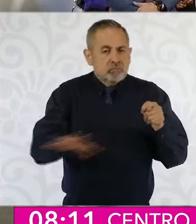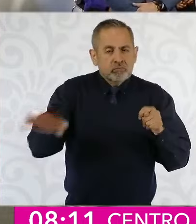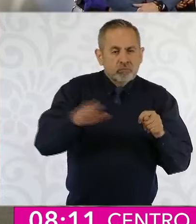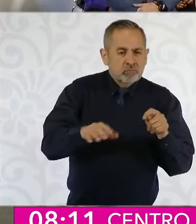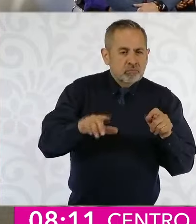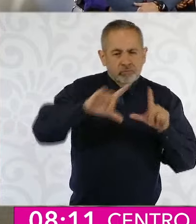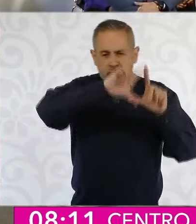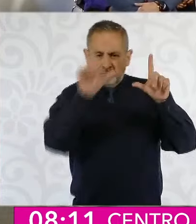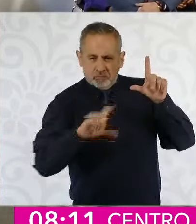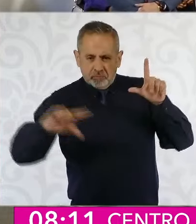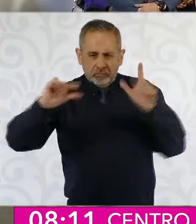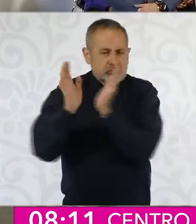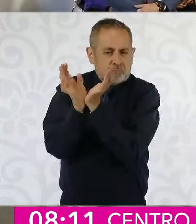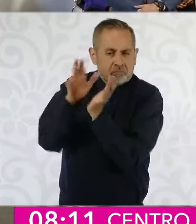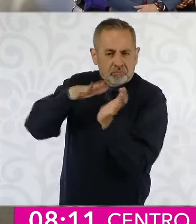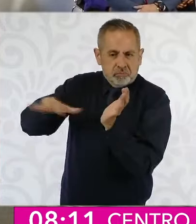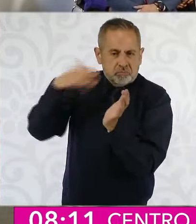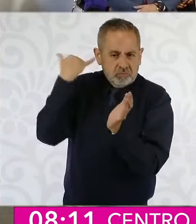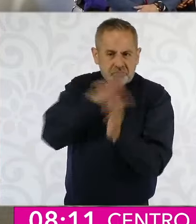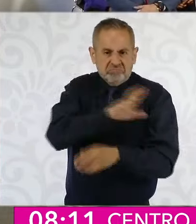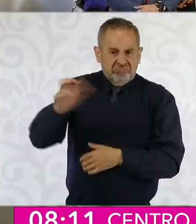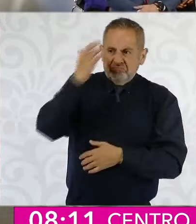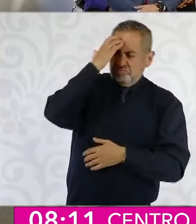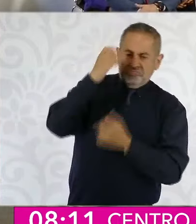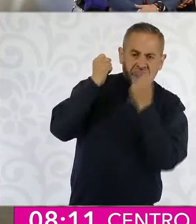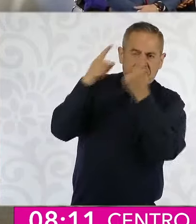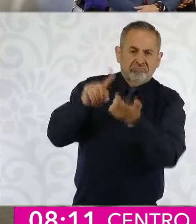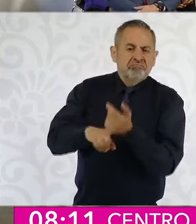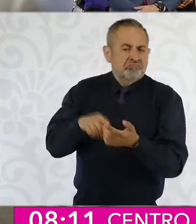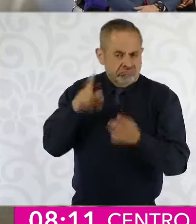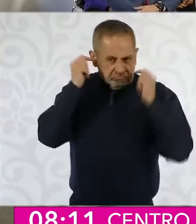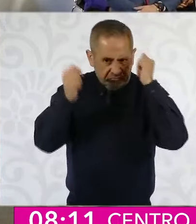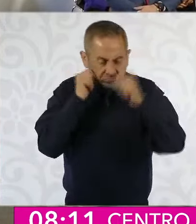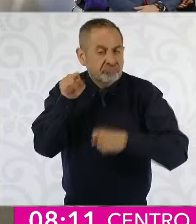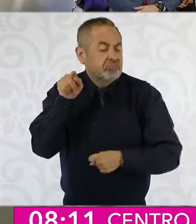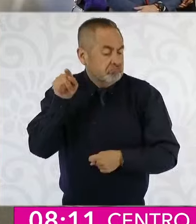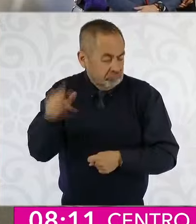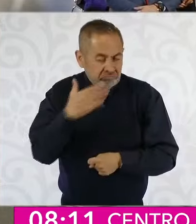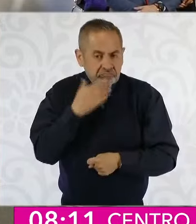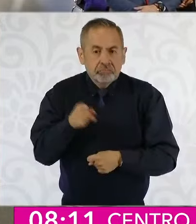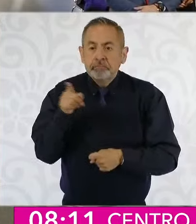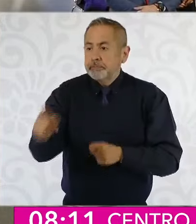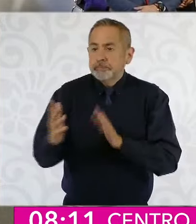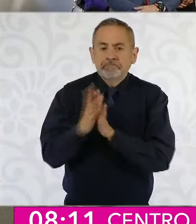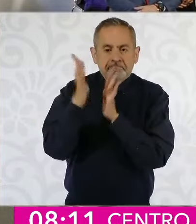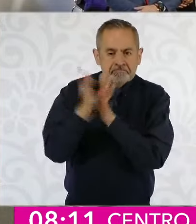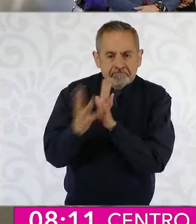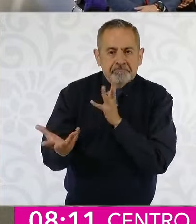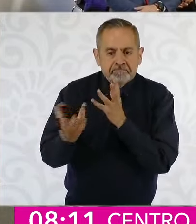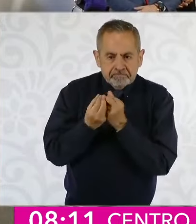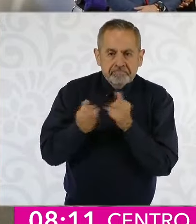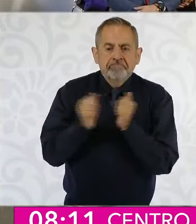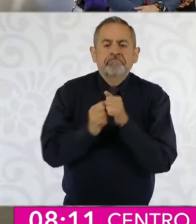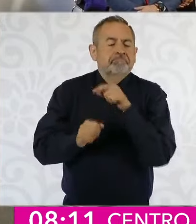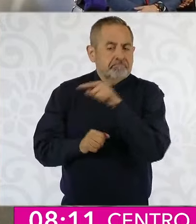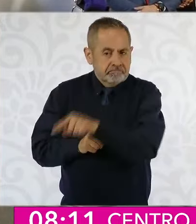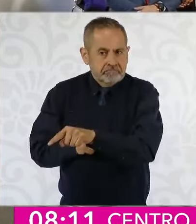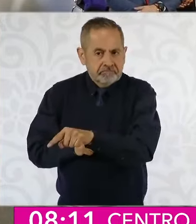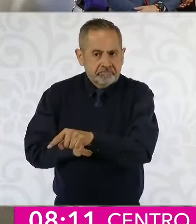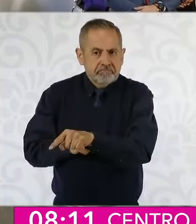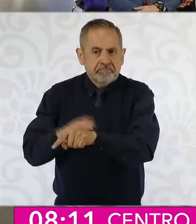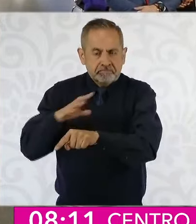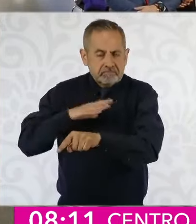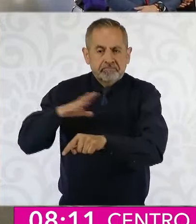Yucatán, uno de los empresarios más reconocidos en la industria de turismo. Él particularmente